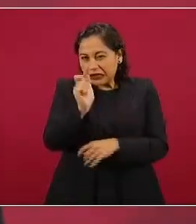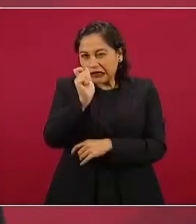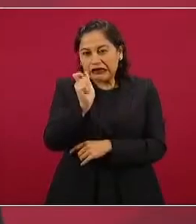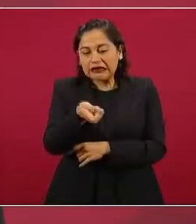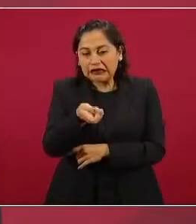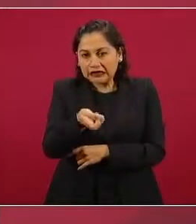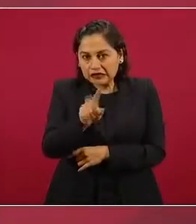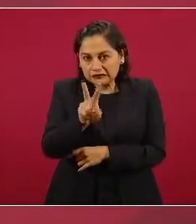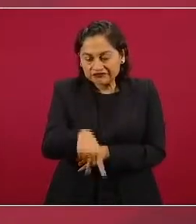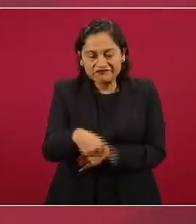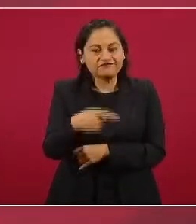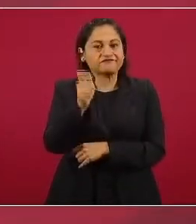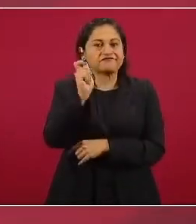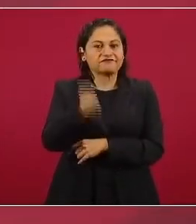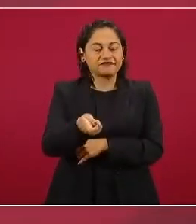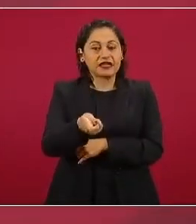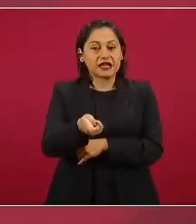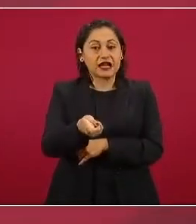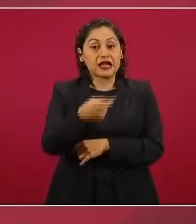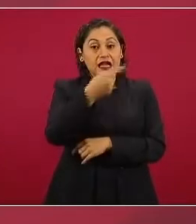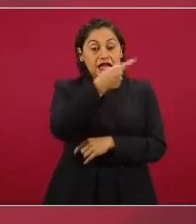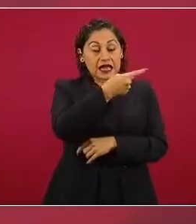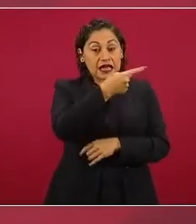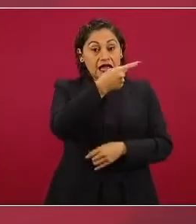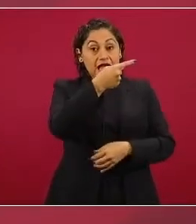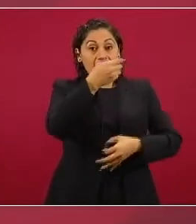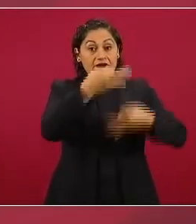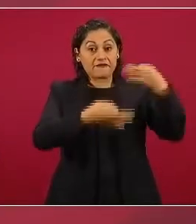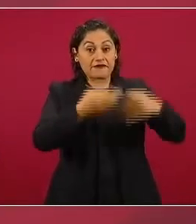que la Fiscalía General de los Estados Unidos le está diciendo a la jueza